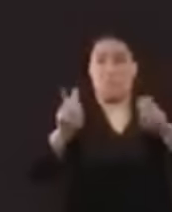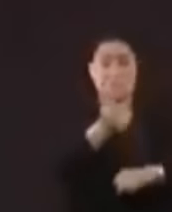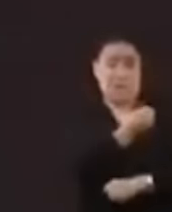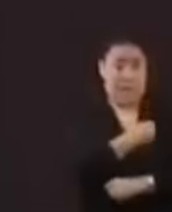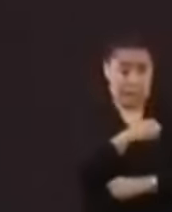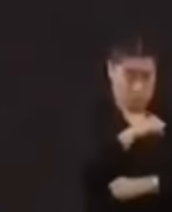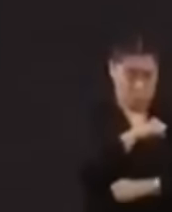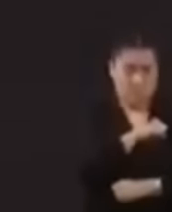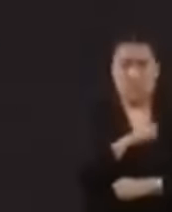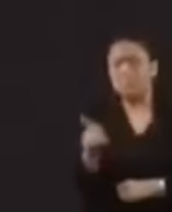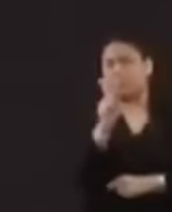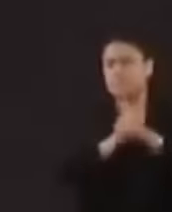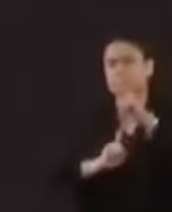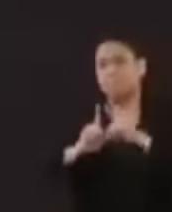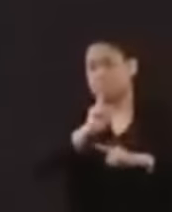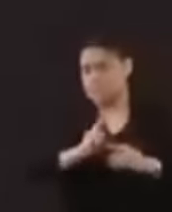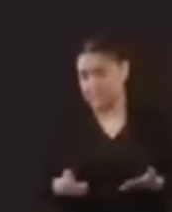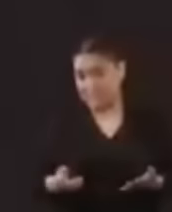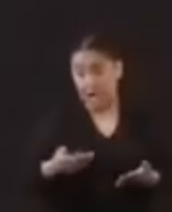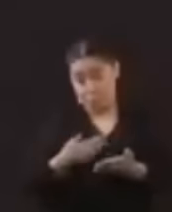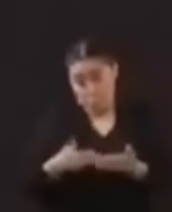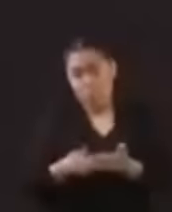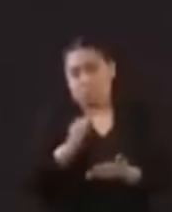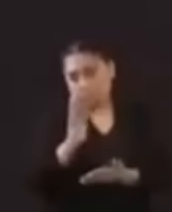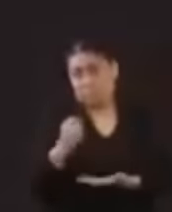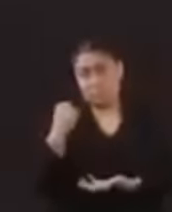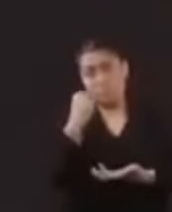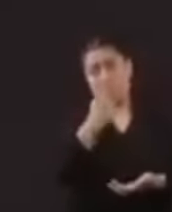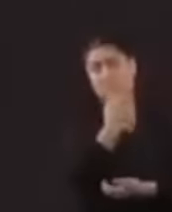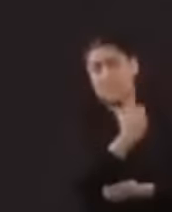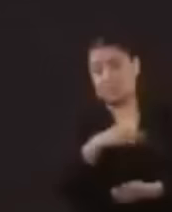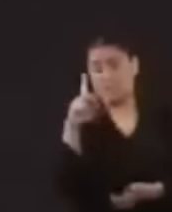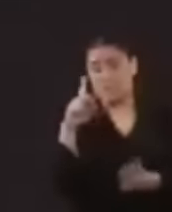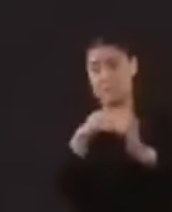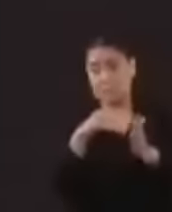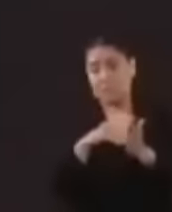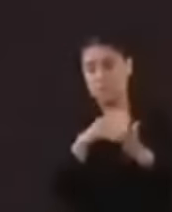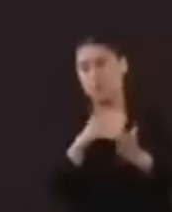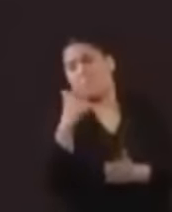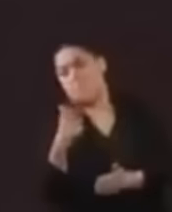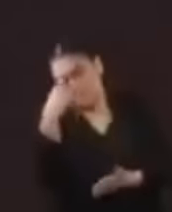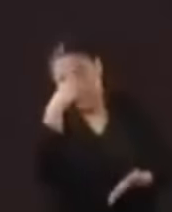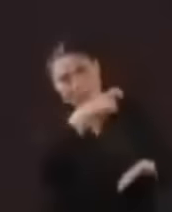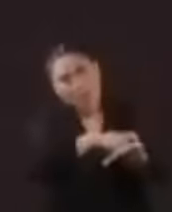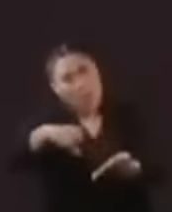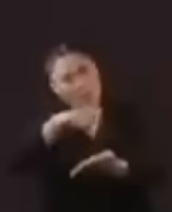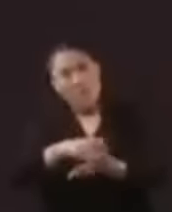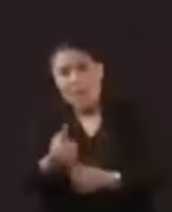dicho mentiras. Cuando estamos considerando más de 130,000 millones de pesos para adquisición de